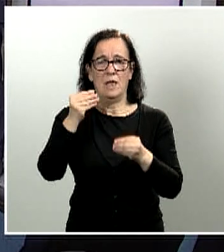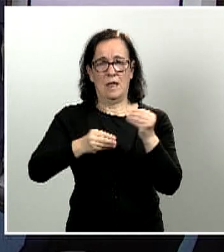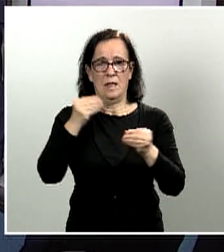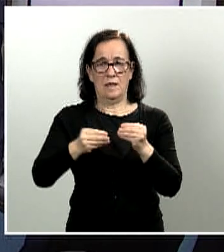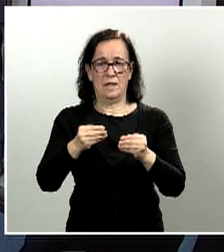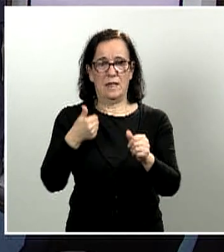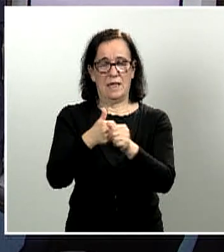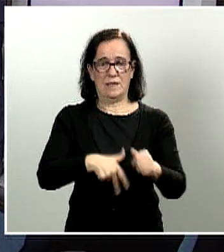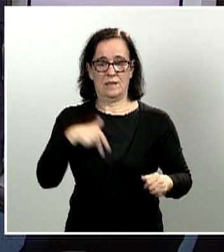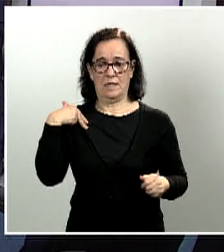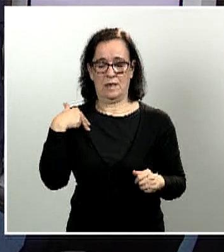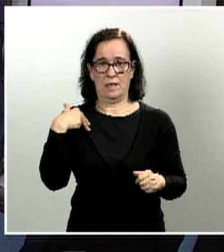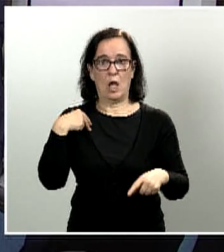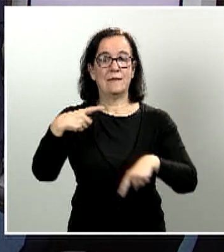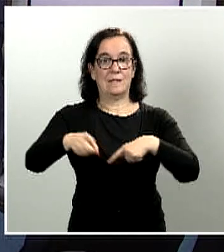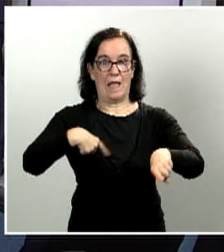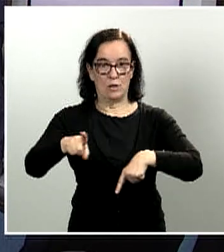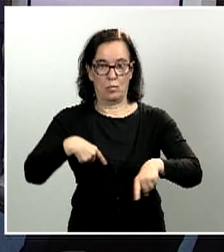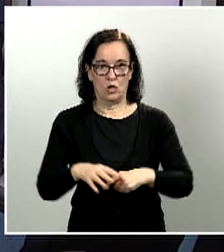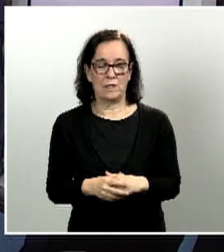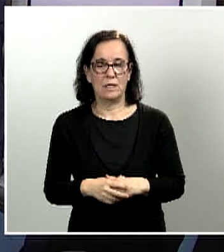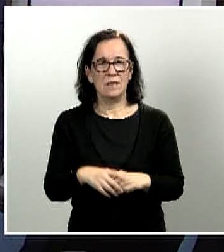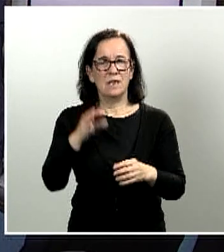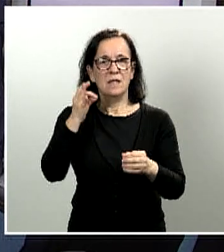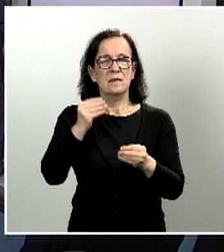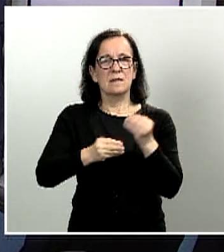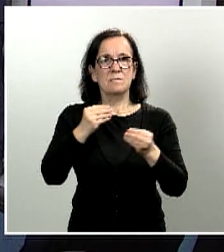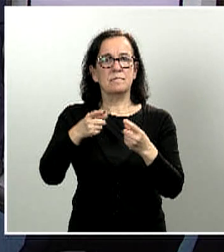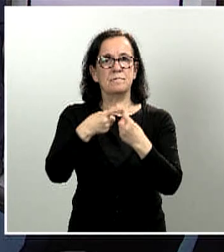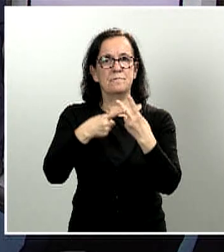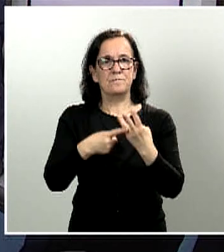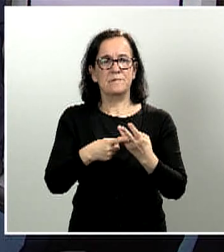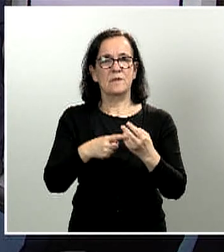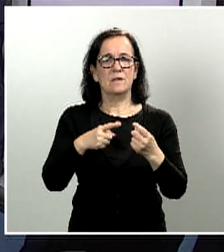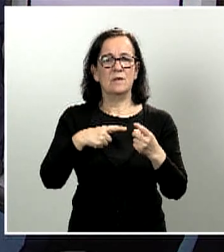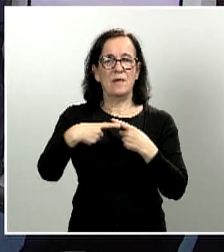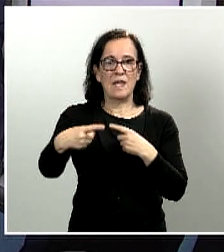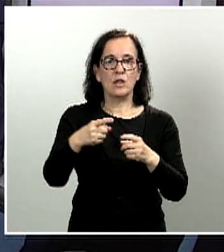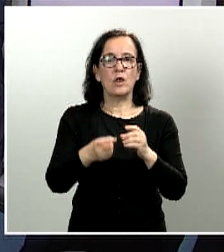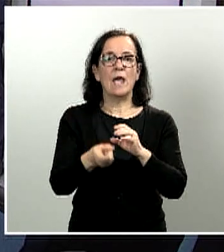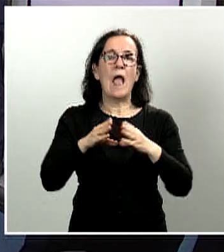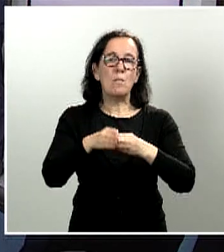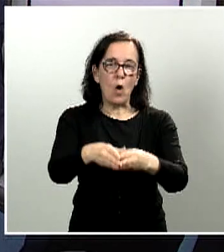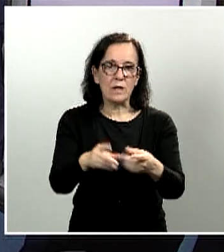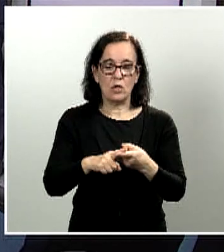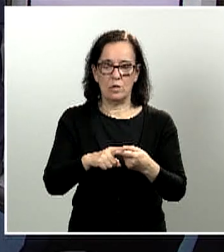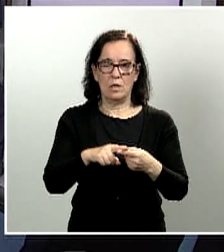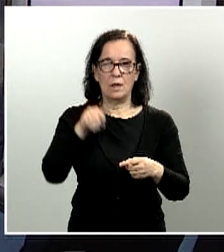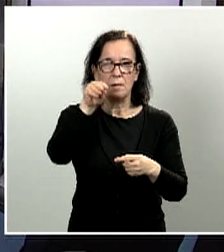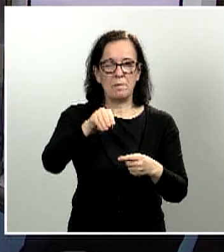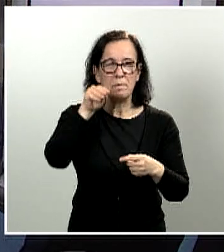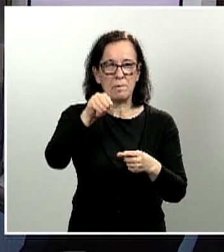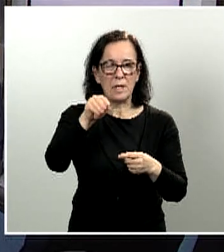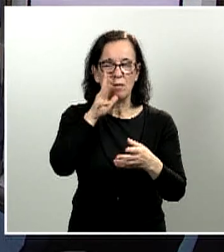General de Transportes, que concretamente llegan desde el Diario del Puerto. que se pregunta ante lo que